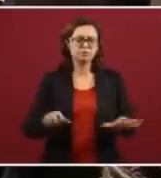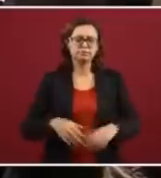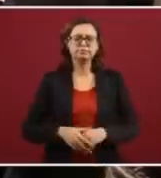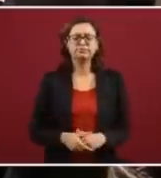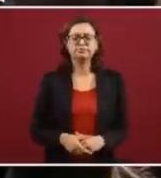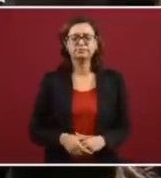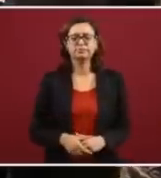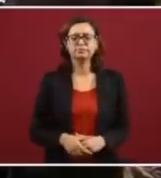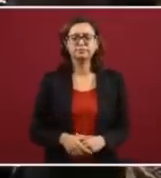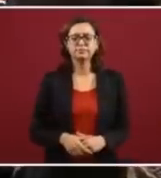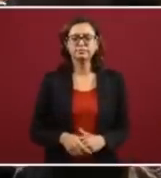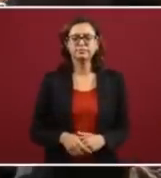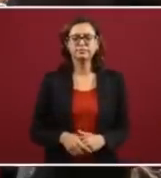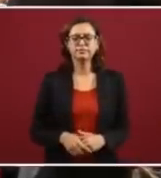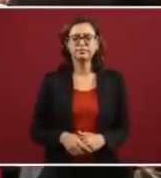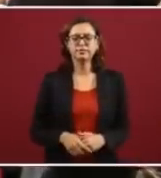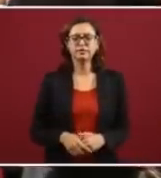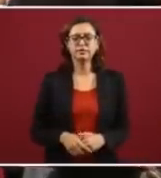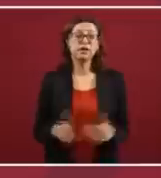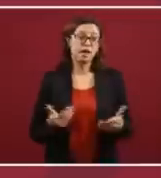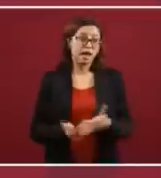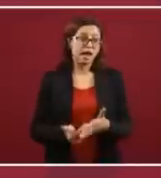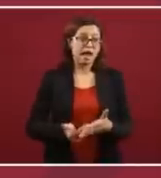Antes de eso, porque